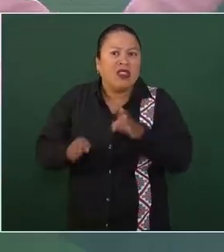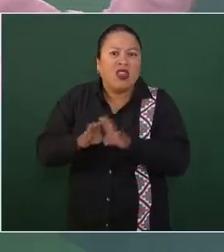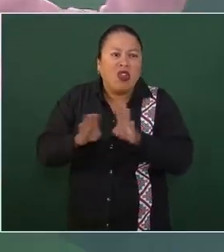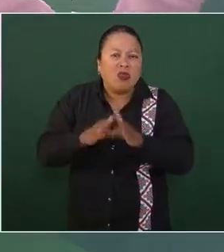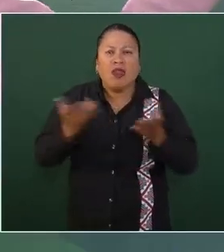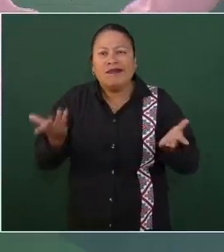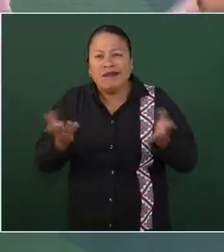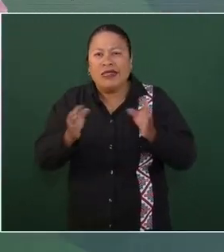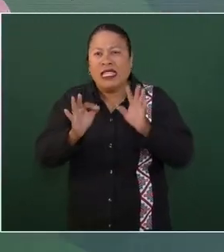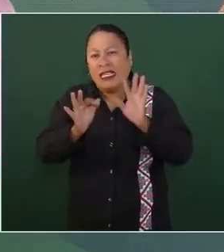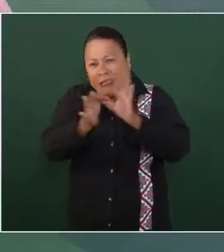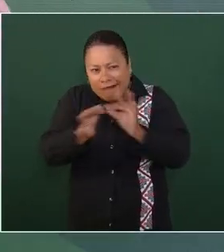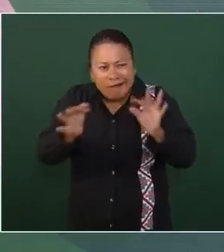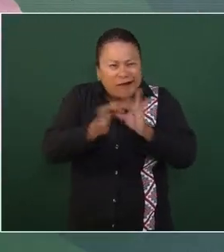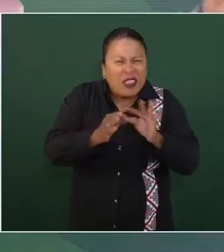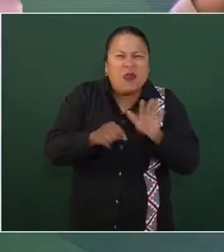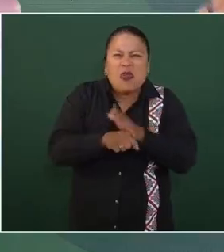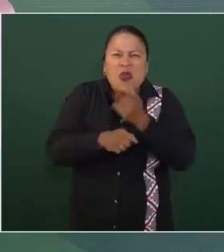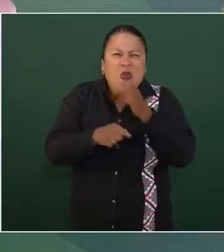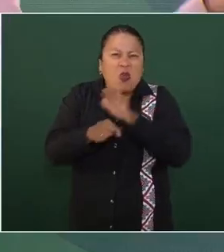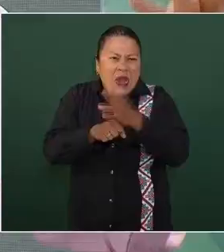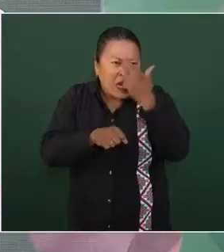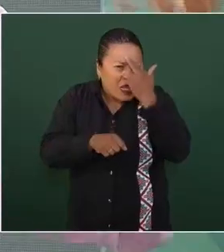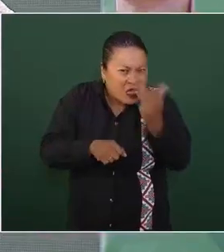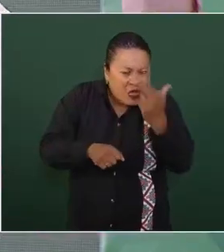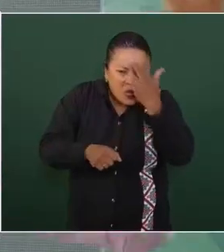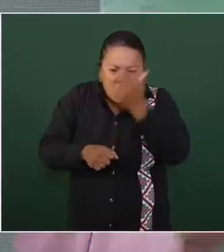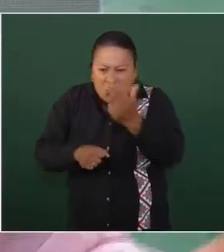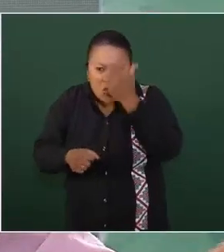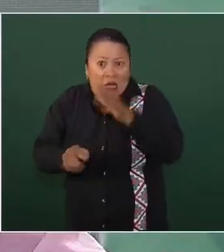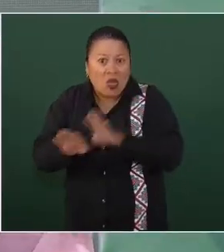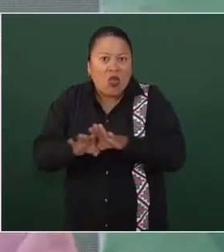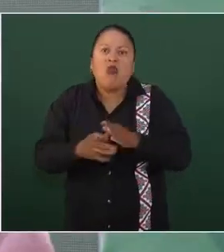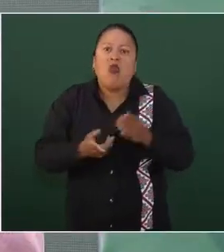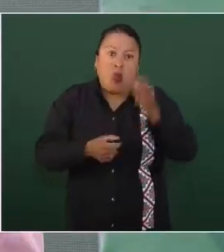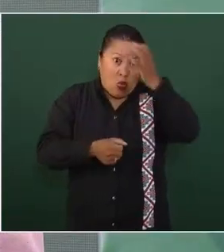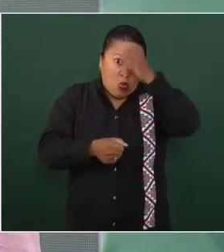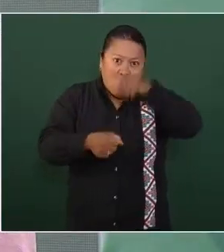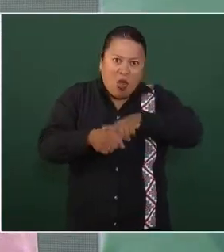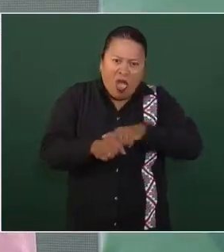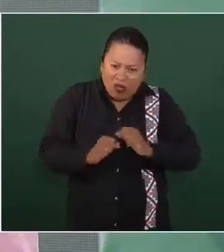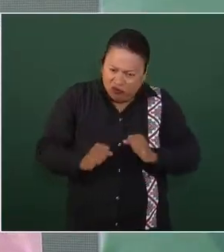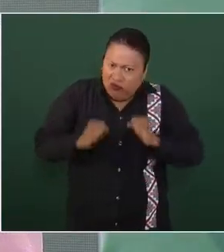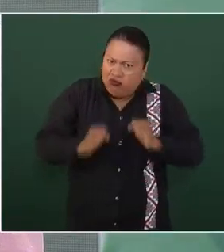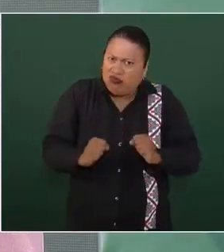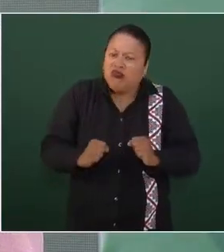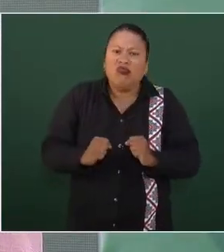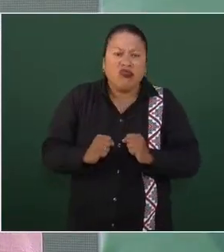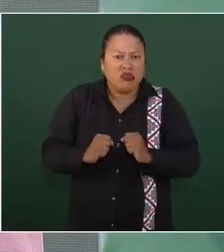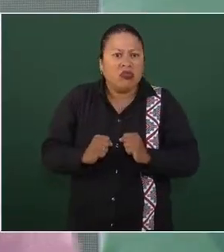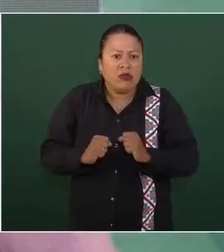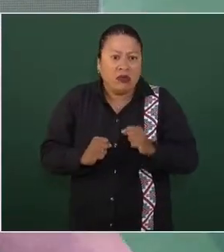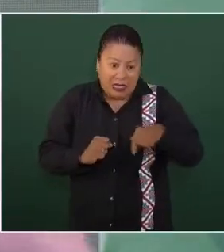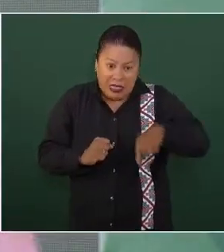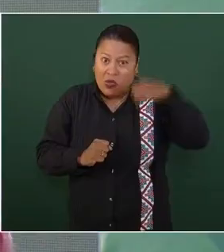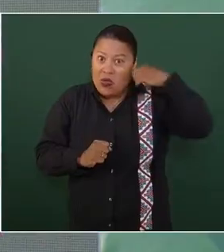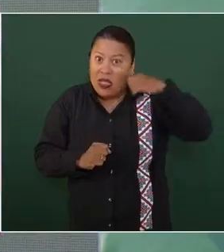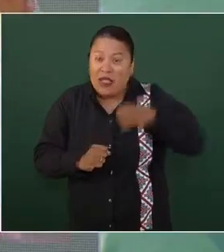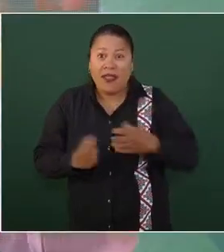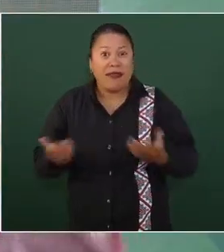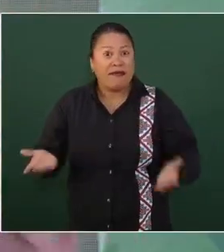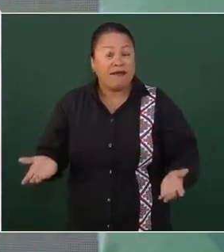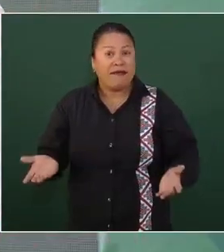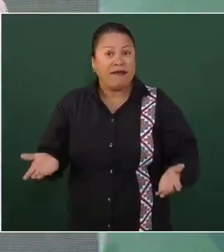explicaciones porque la fortaleza de las culturas de Oaxaca pues viene